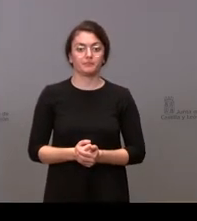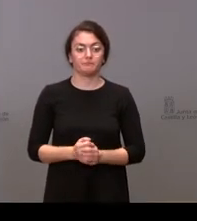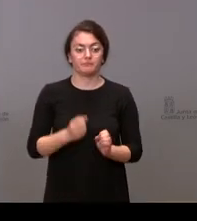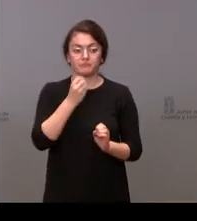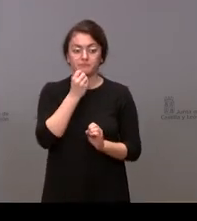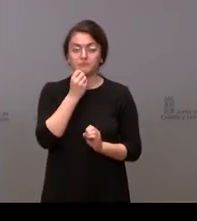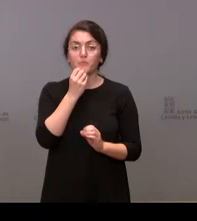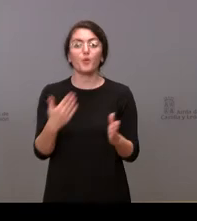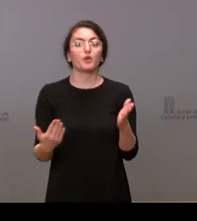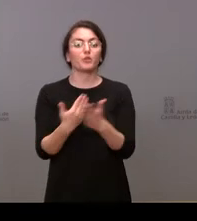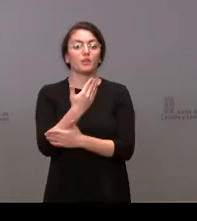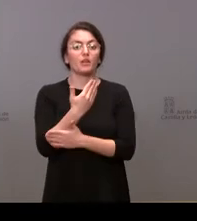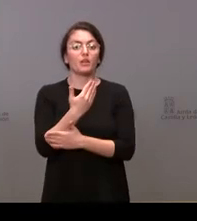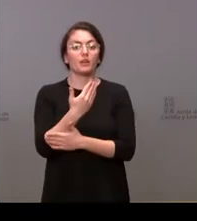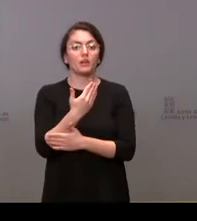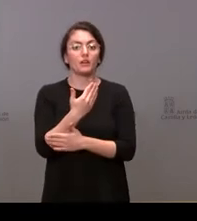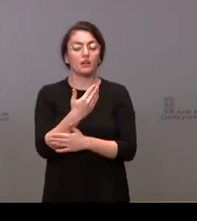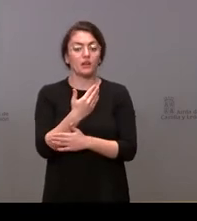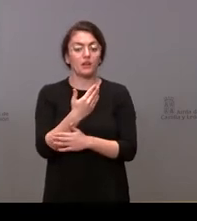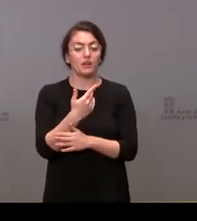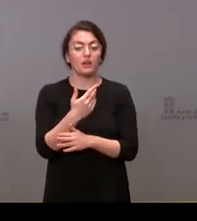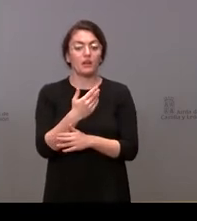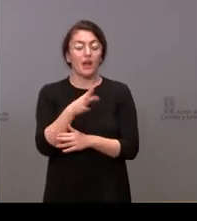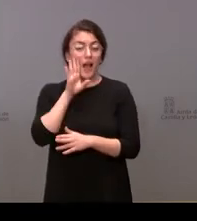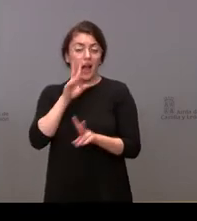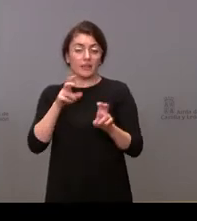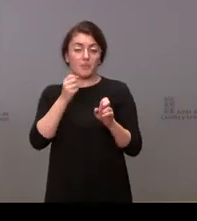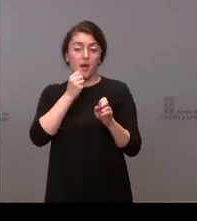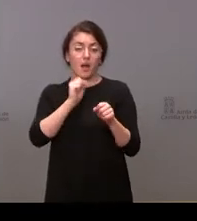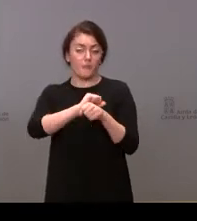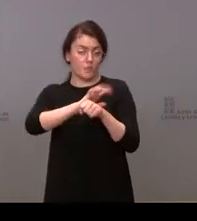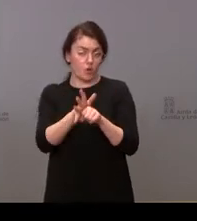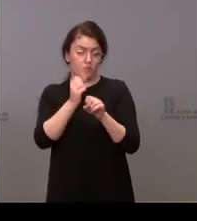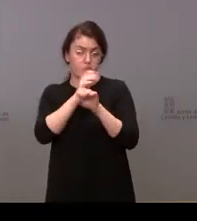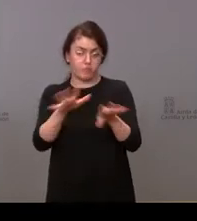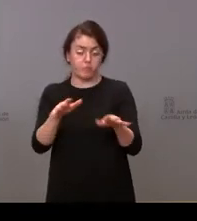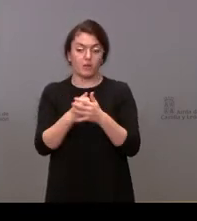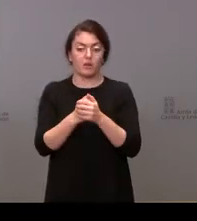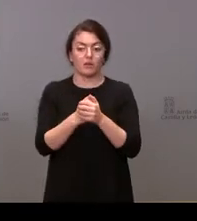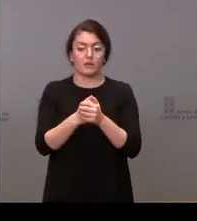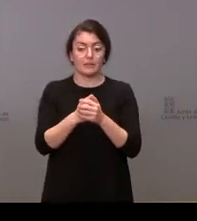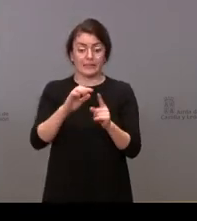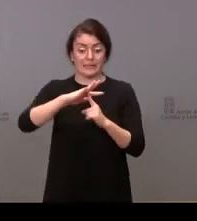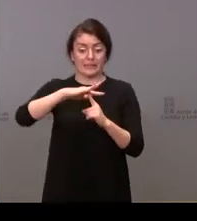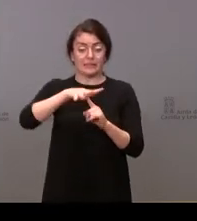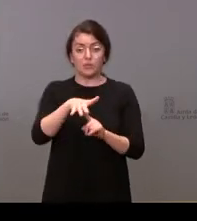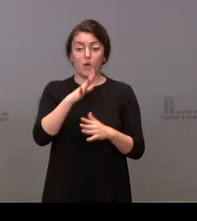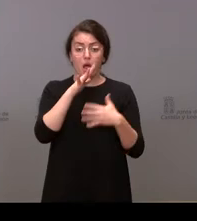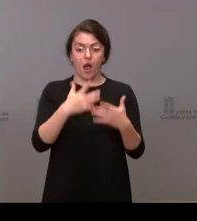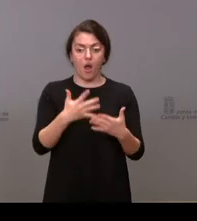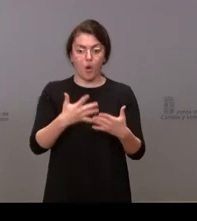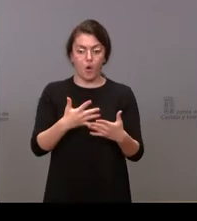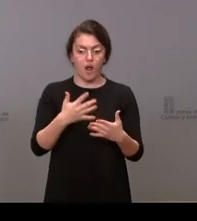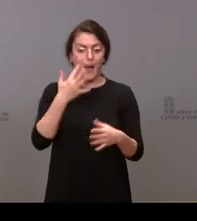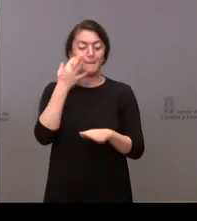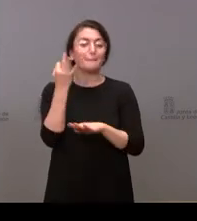Hola, buenos días. Yo tenía dos cuestiones. En relación a la pandemia, no sé si temen que la situación actual de riesgo controlado se descontrole en